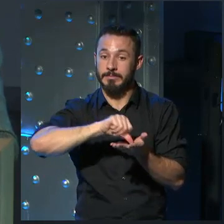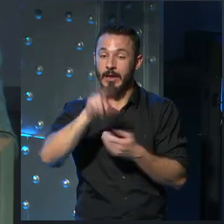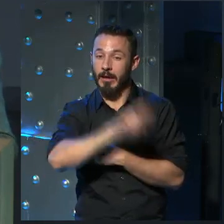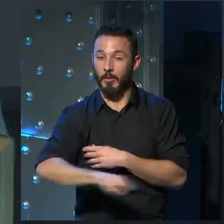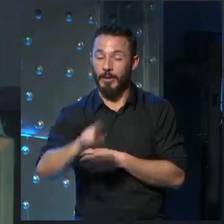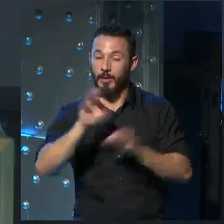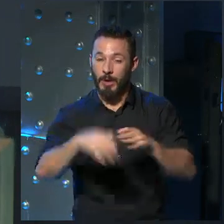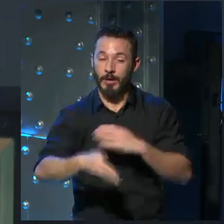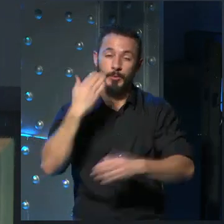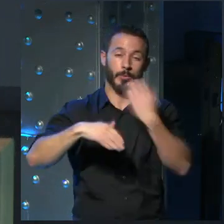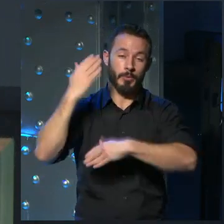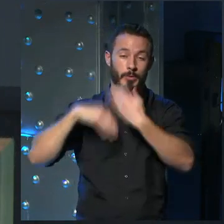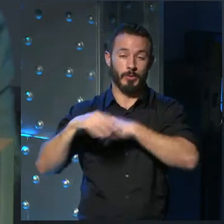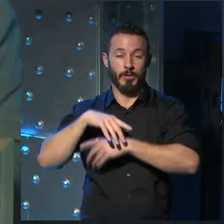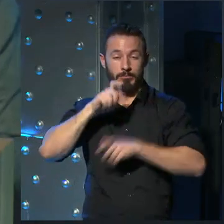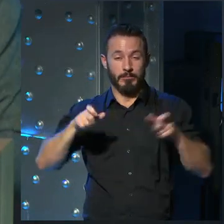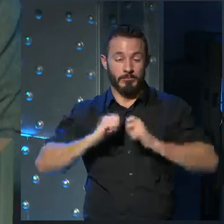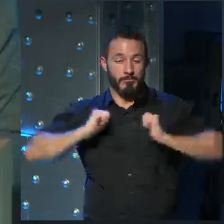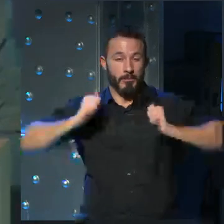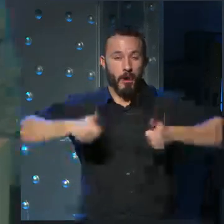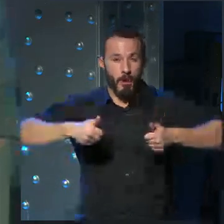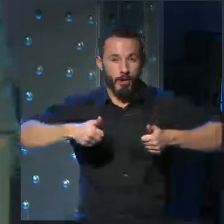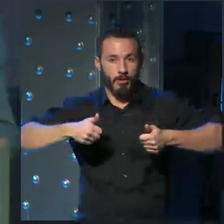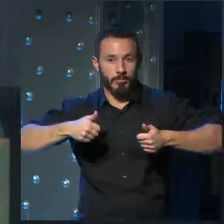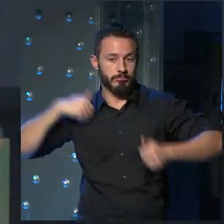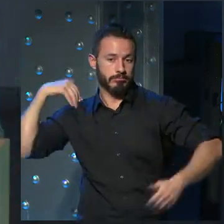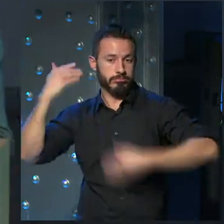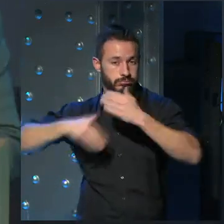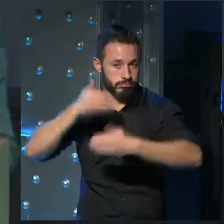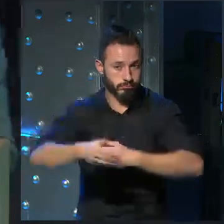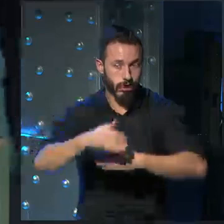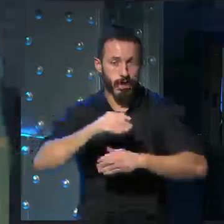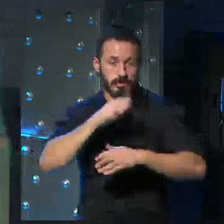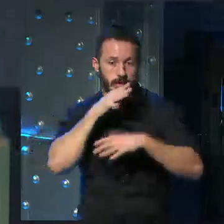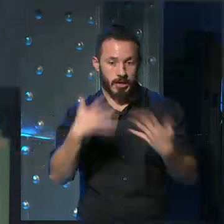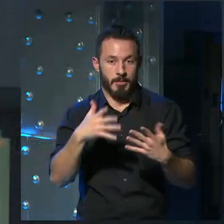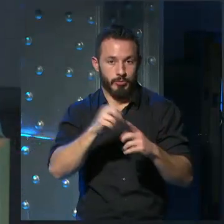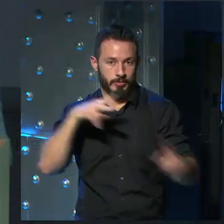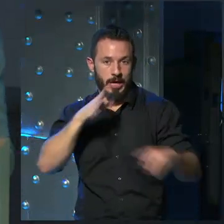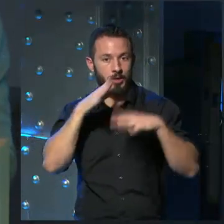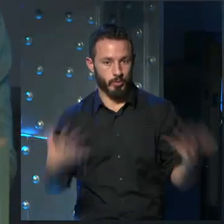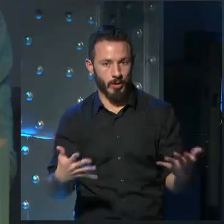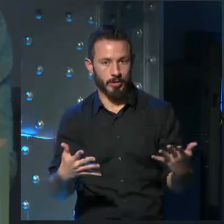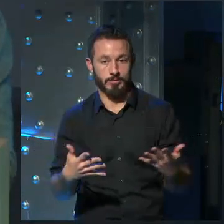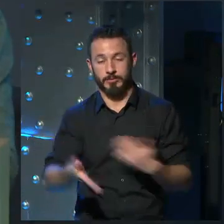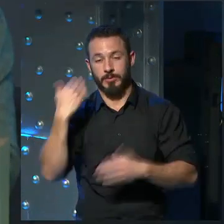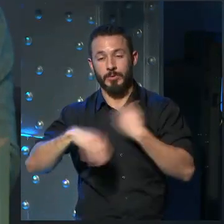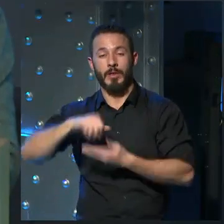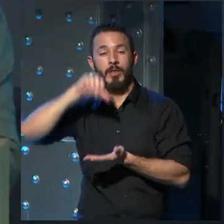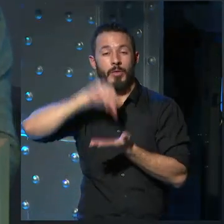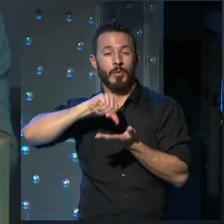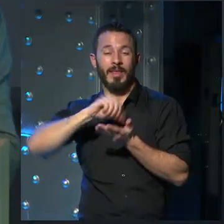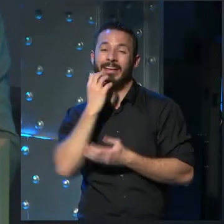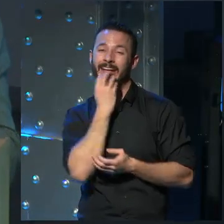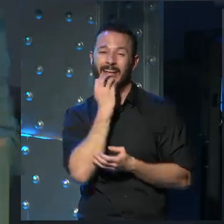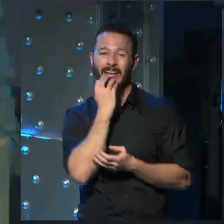lo fue en el origen de la civilización clásica que da origen a nuestra civilización, a nuestra manera de ver el mundo, que son las polis griegas, en